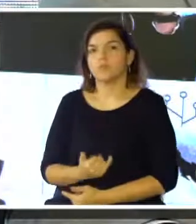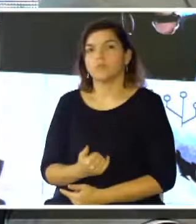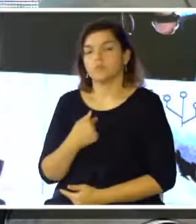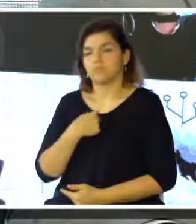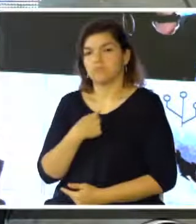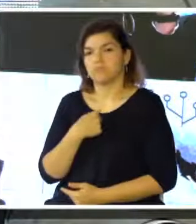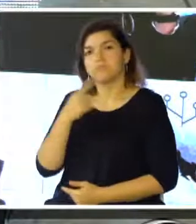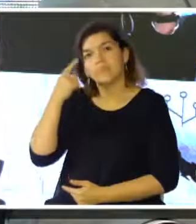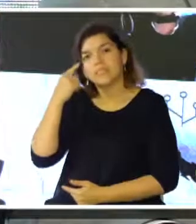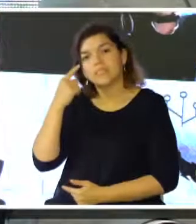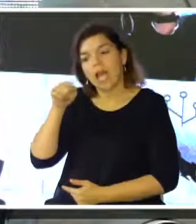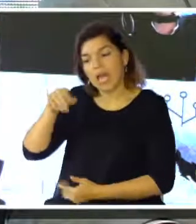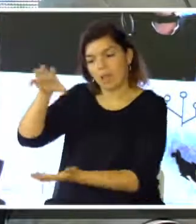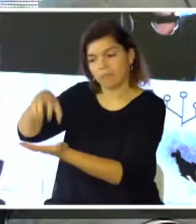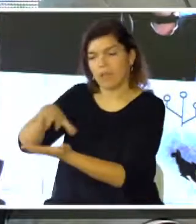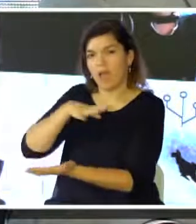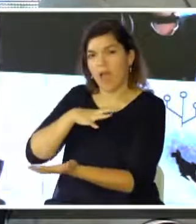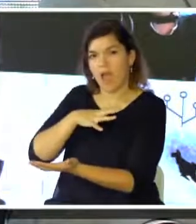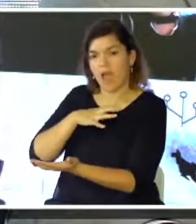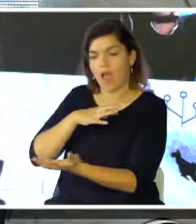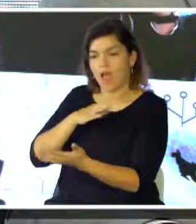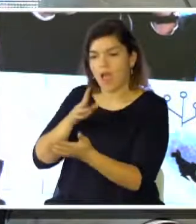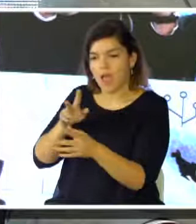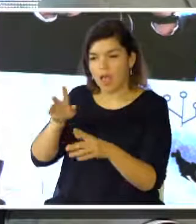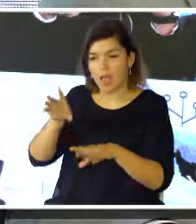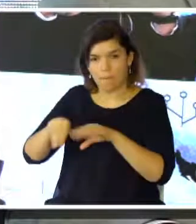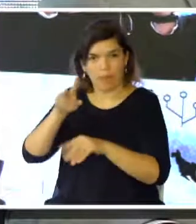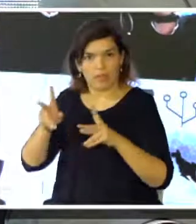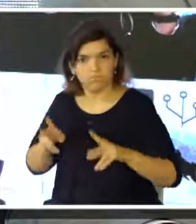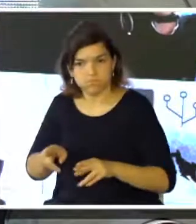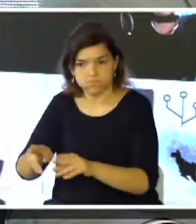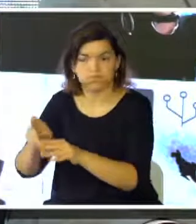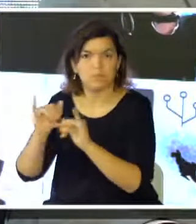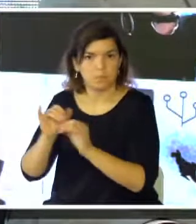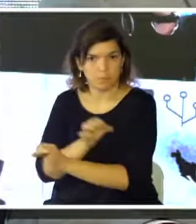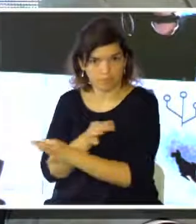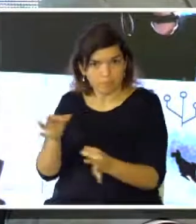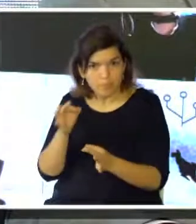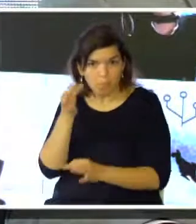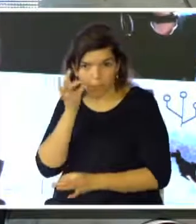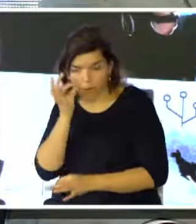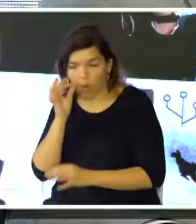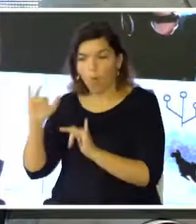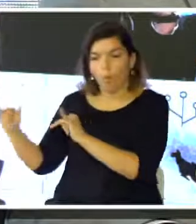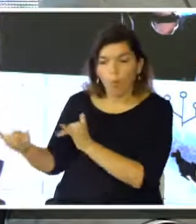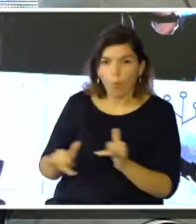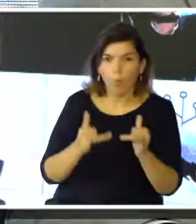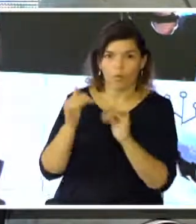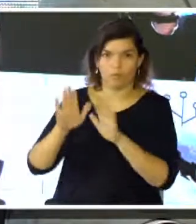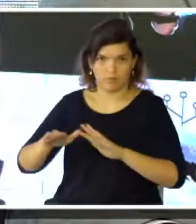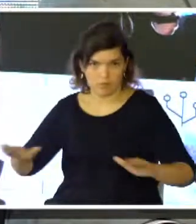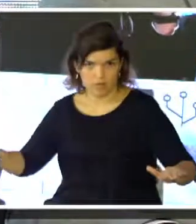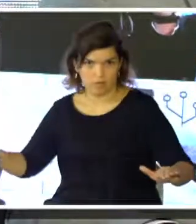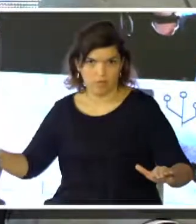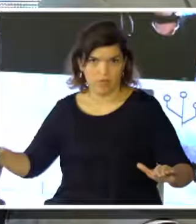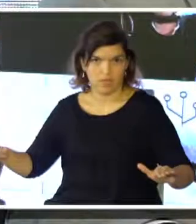tienen que tener cobertura de pasto 100% tienen que los juegos para niños tienen que hacer